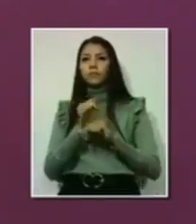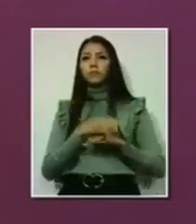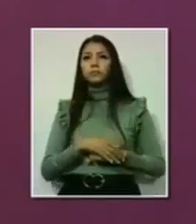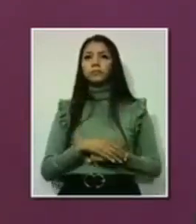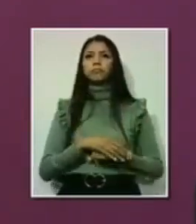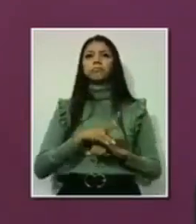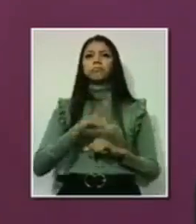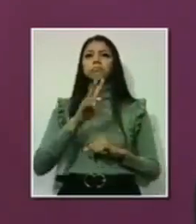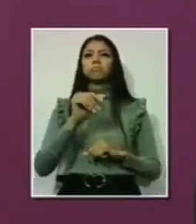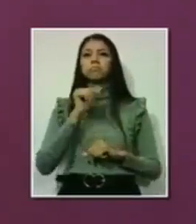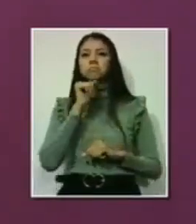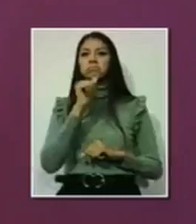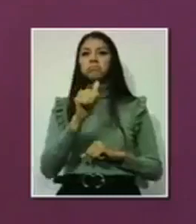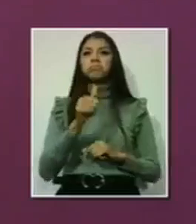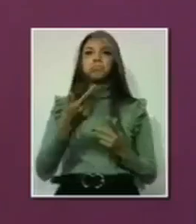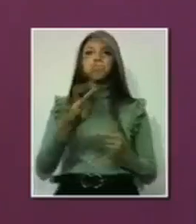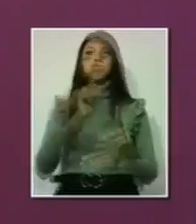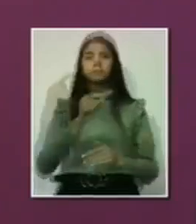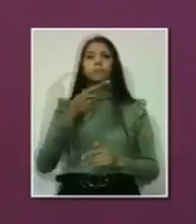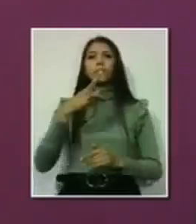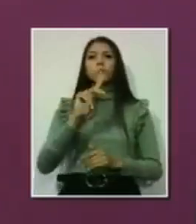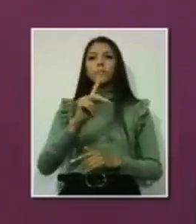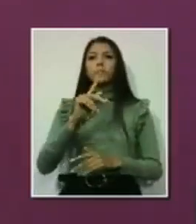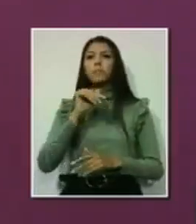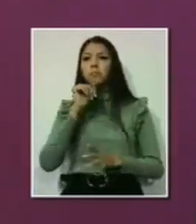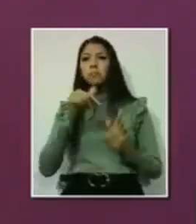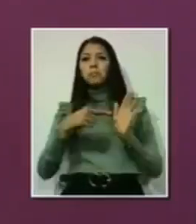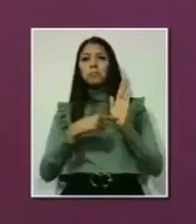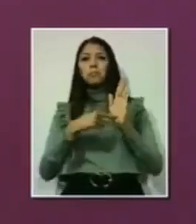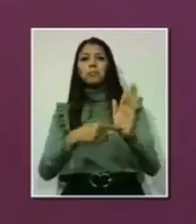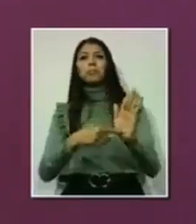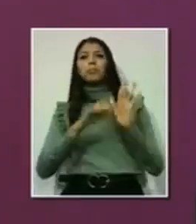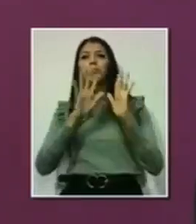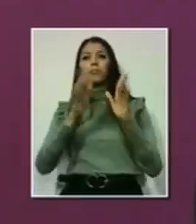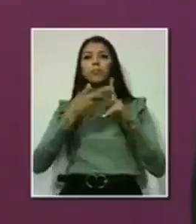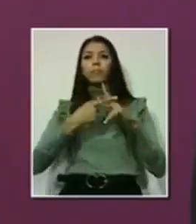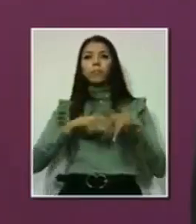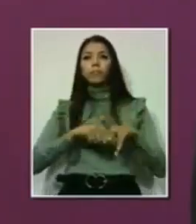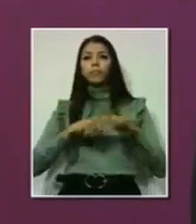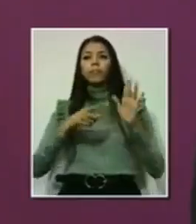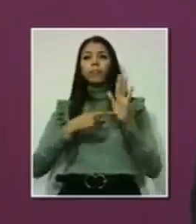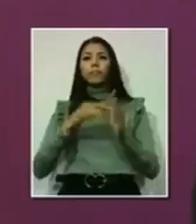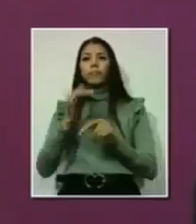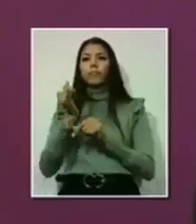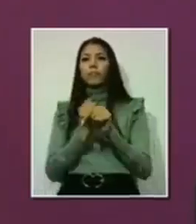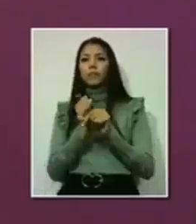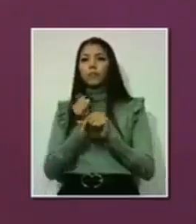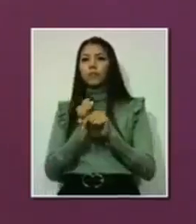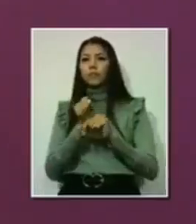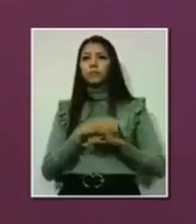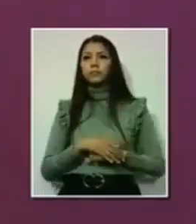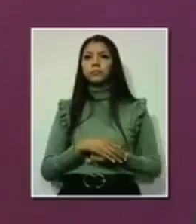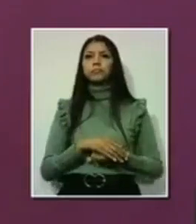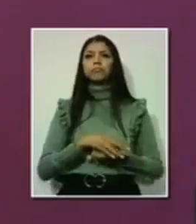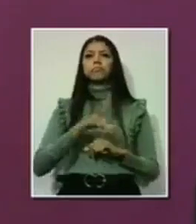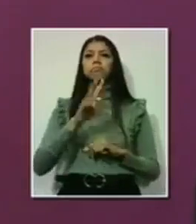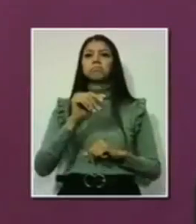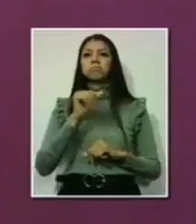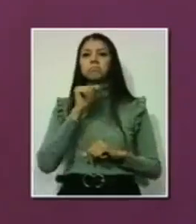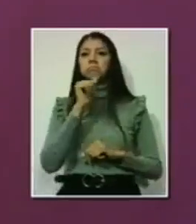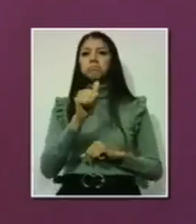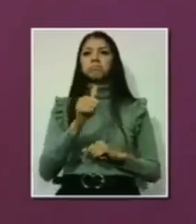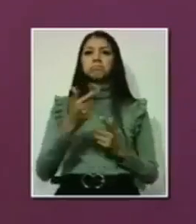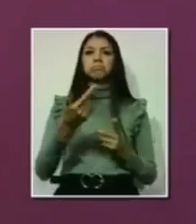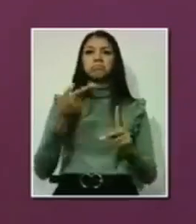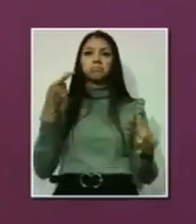se reunirá la Mesa de Seguridad de Morelia para replantear la estrategia de seguridad en la capital, así como hacer cumplir los reglamentos